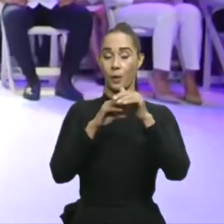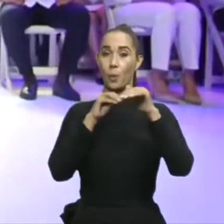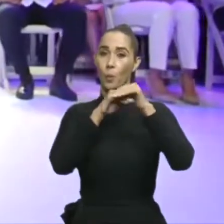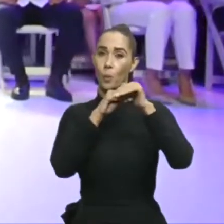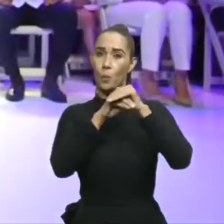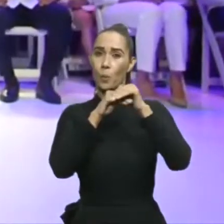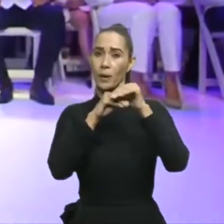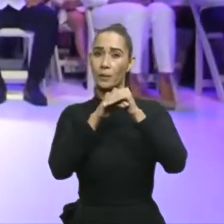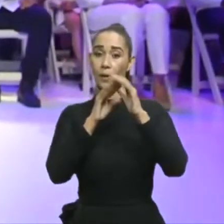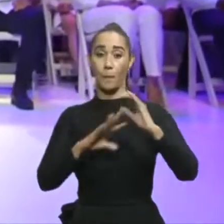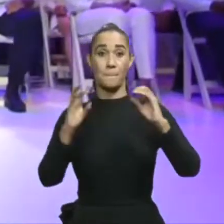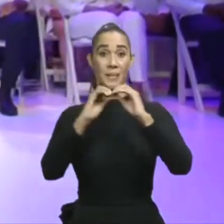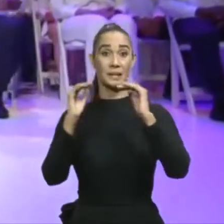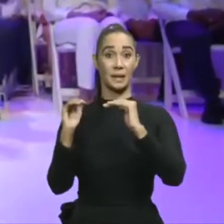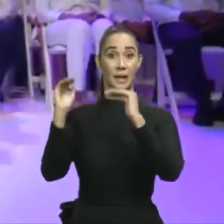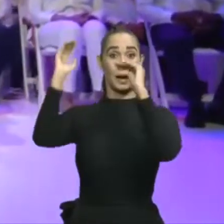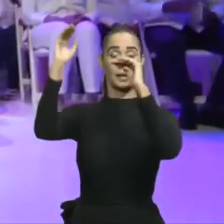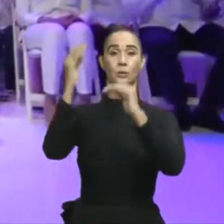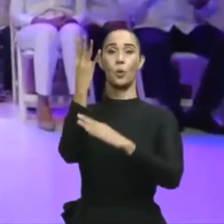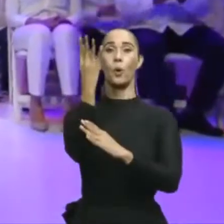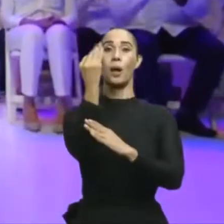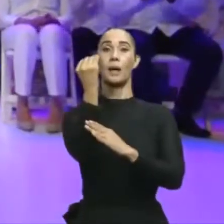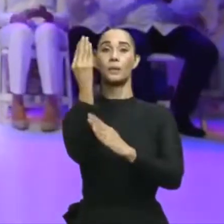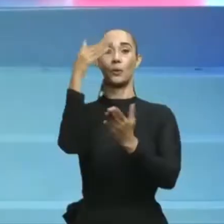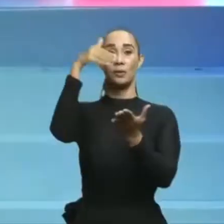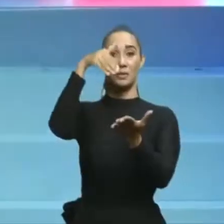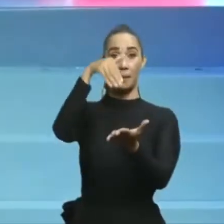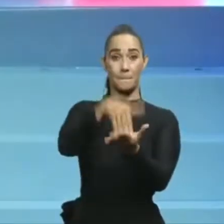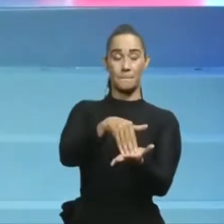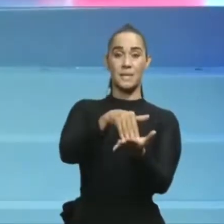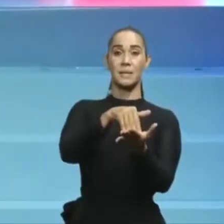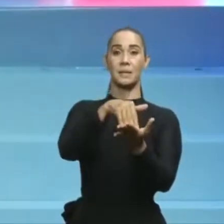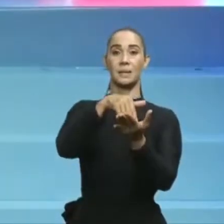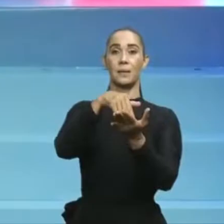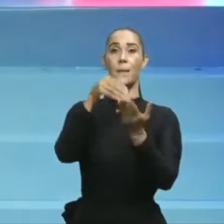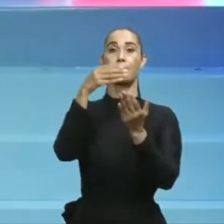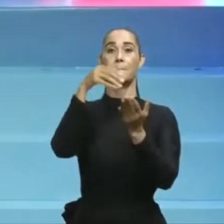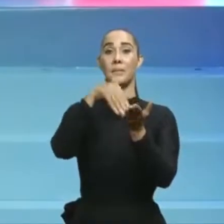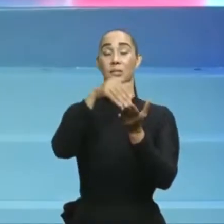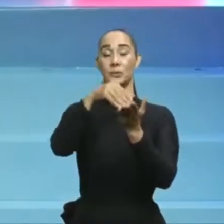historia con 14 mil 500 millones de dólares